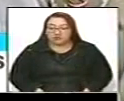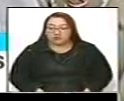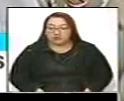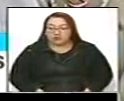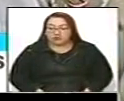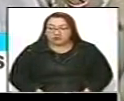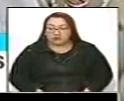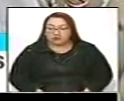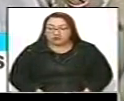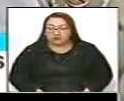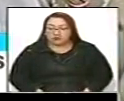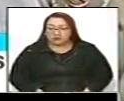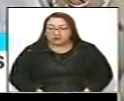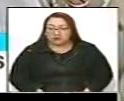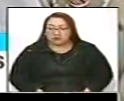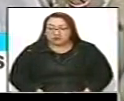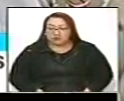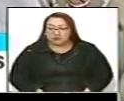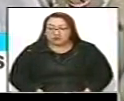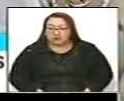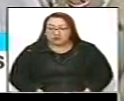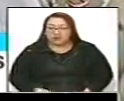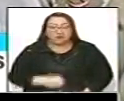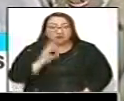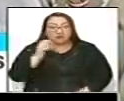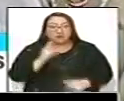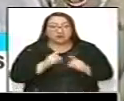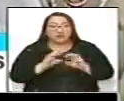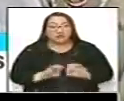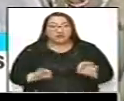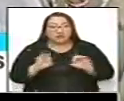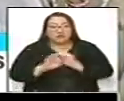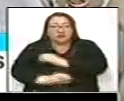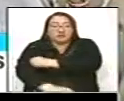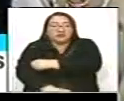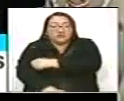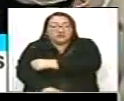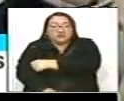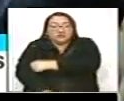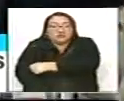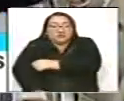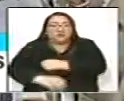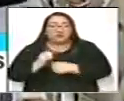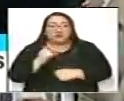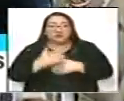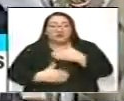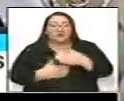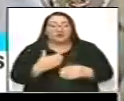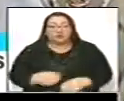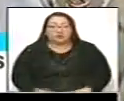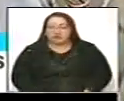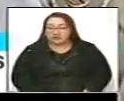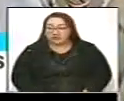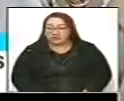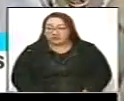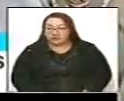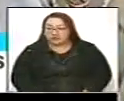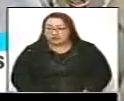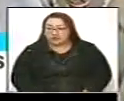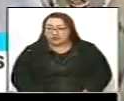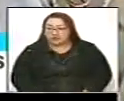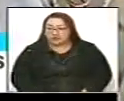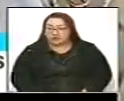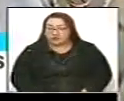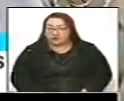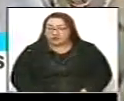además que ustedes han señalado algo que me parece importante. Hay un proceso. No es que se